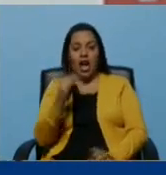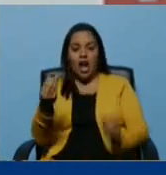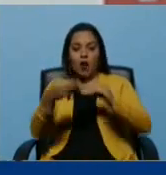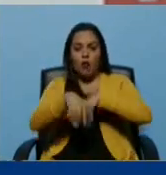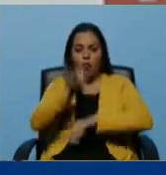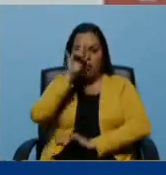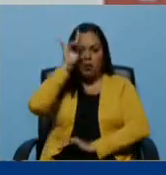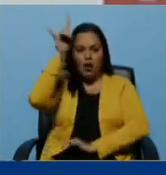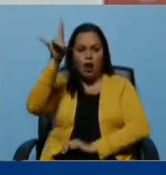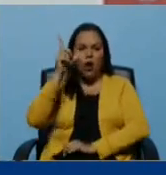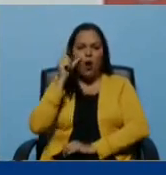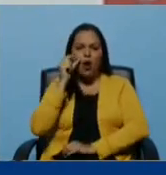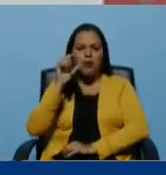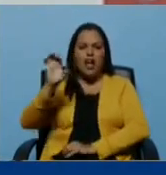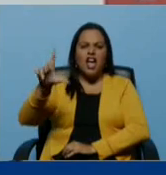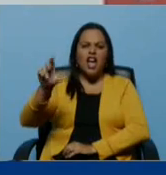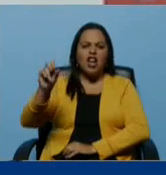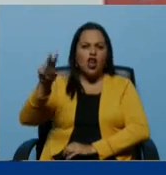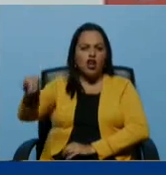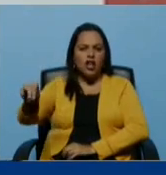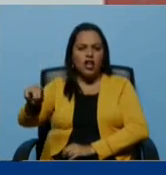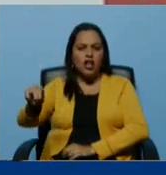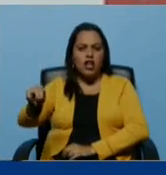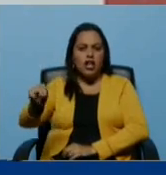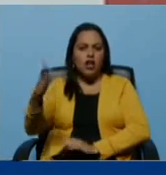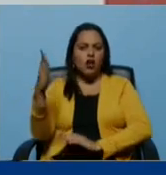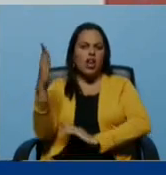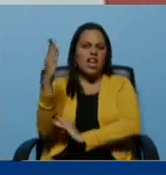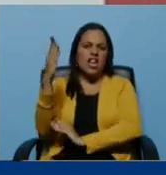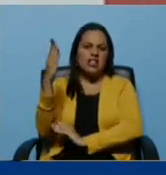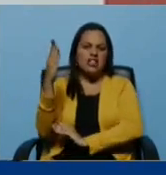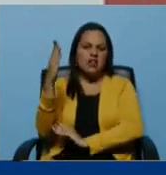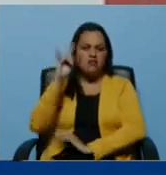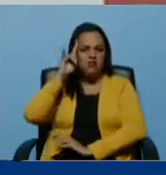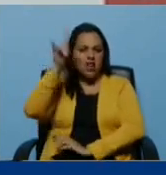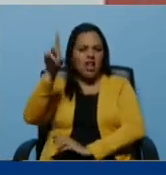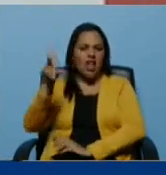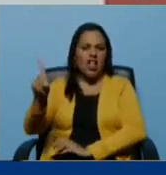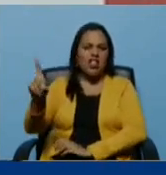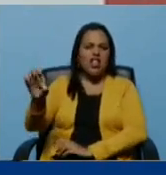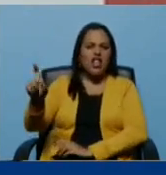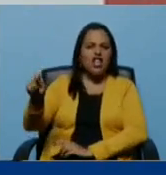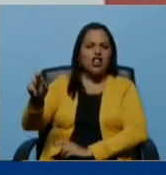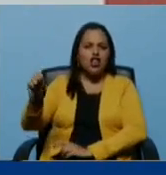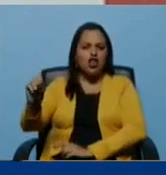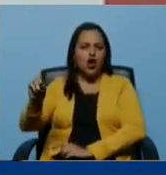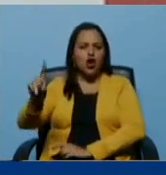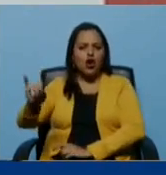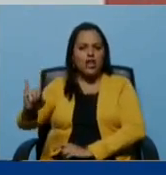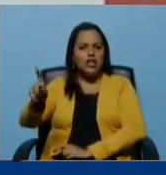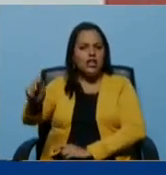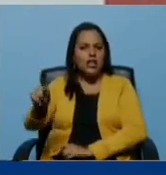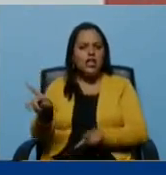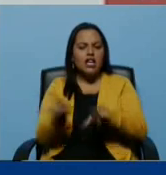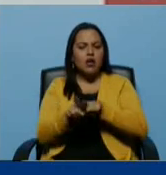satánicos con Elon Musk y la iglesia satánica de Detroit, como es María Violencia